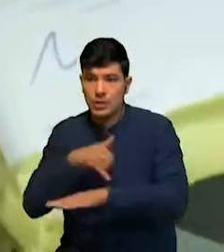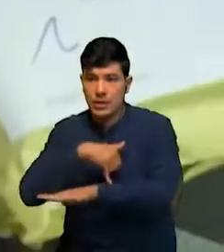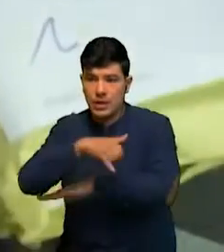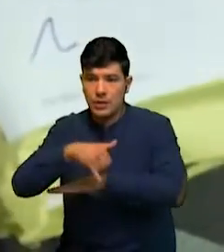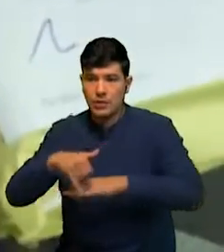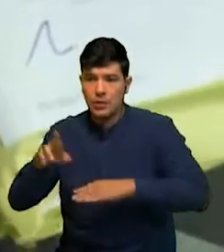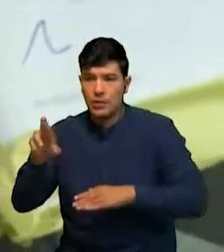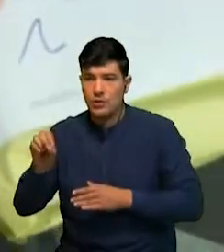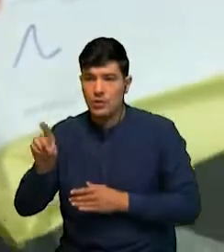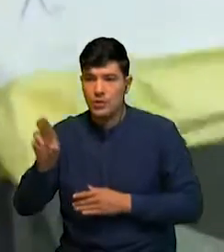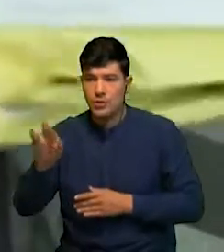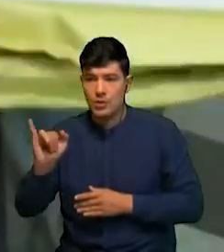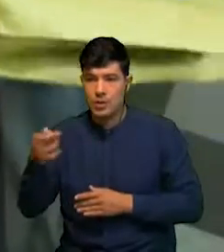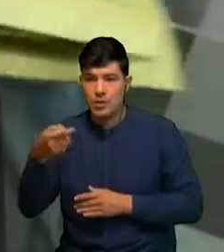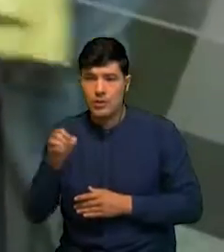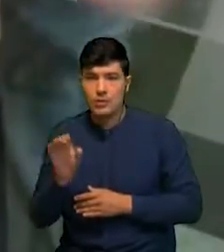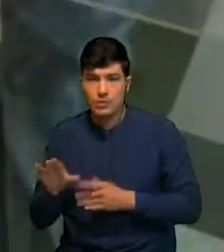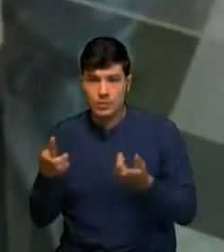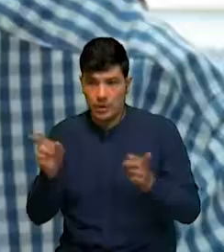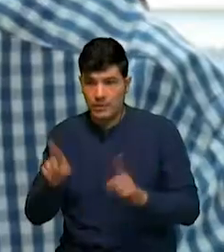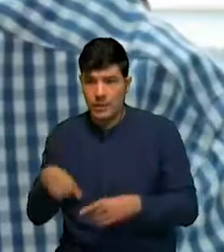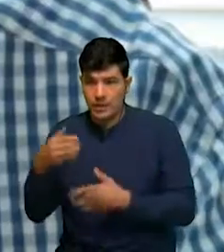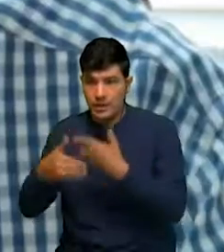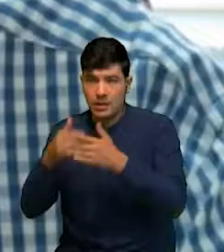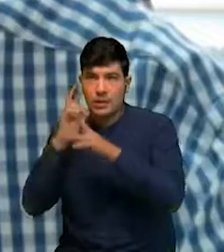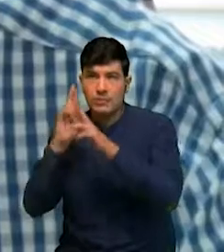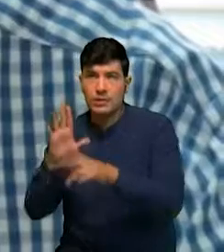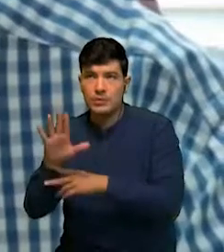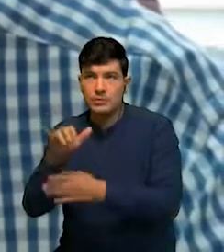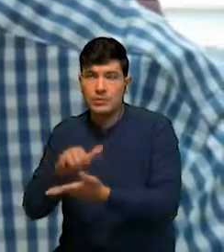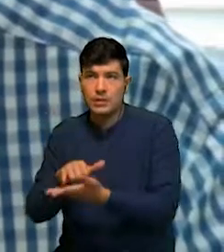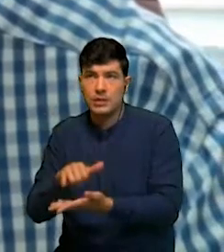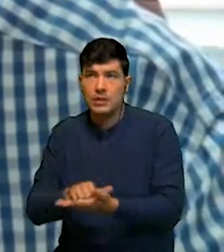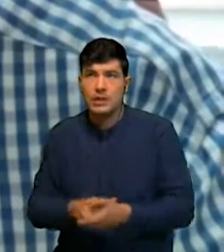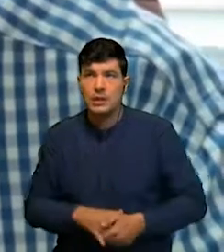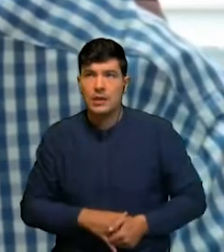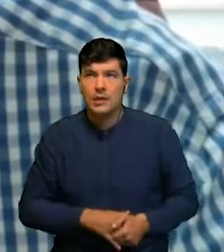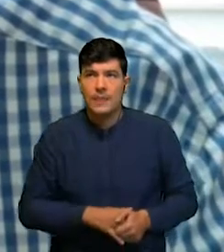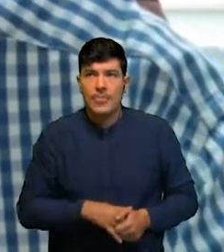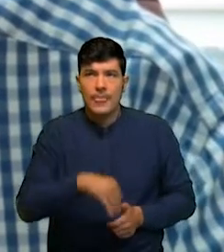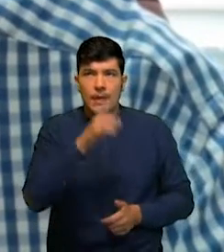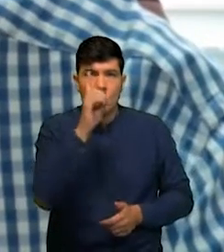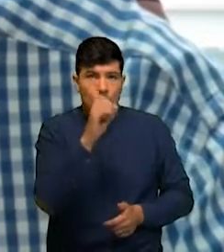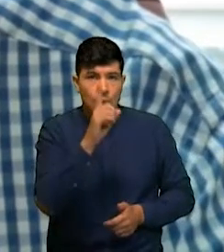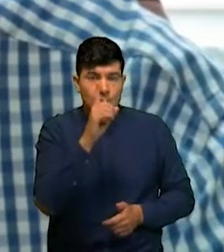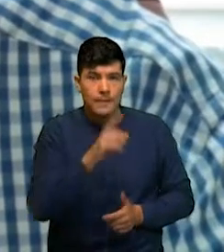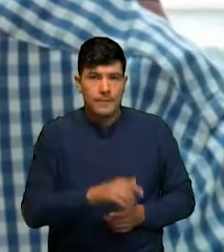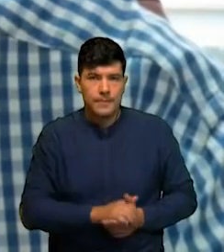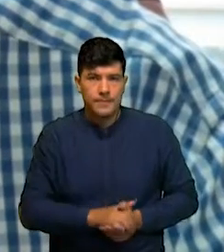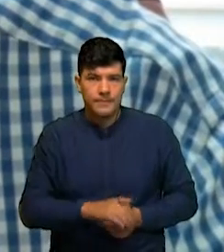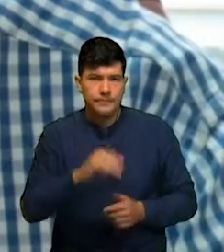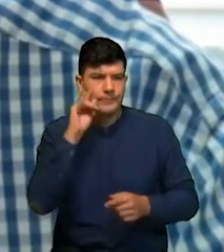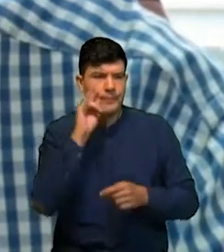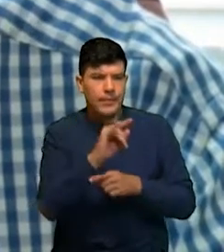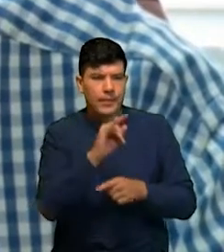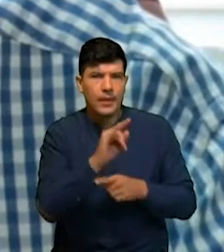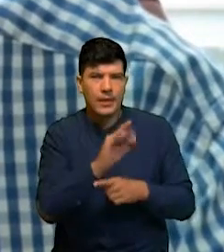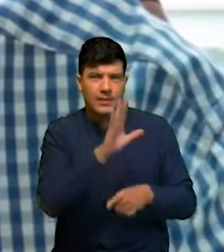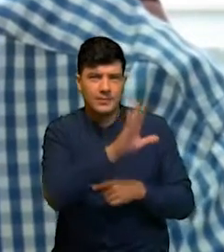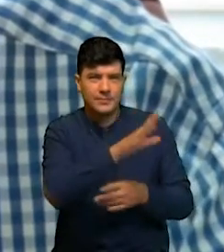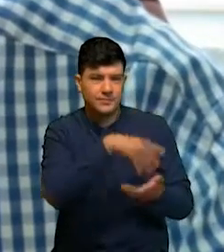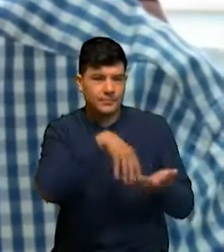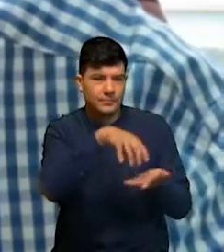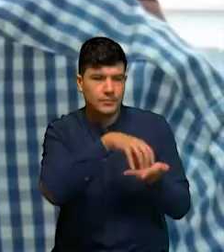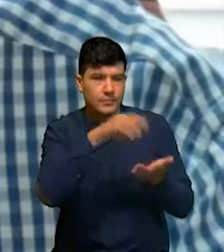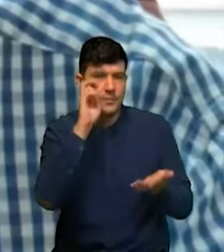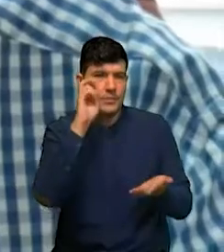Rodrigo Fernández también se refirió a este proceso. Una de ellas, la de la interventoría de la Centralidad